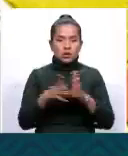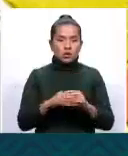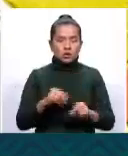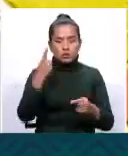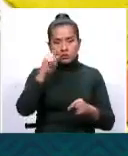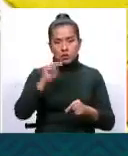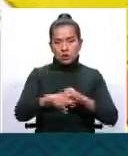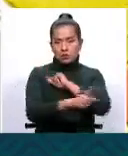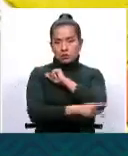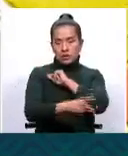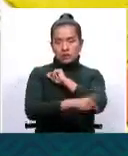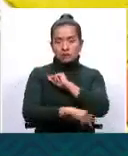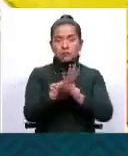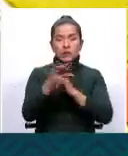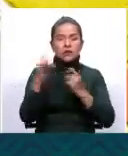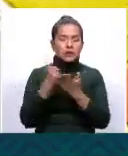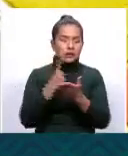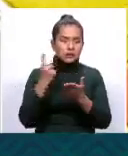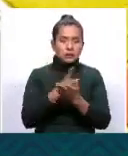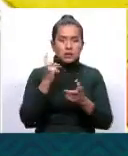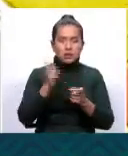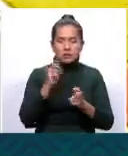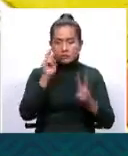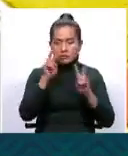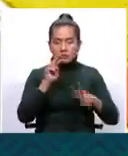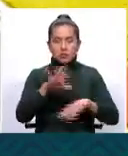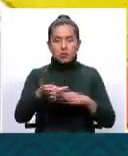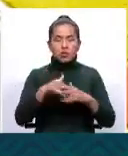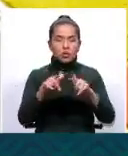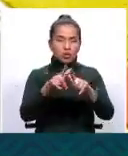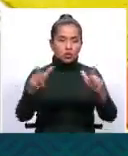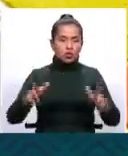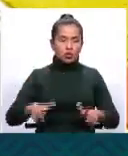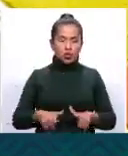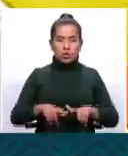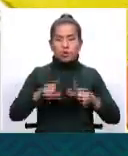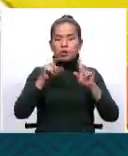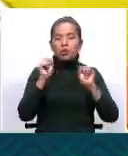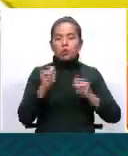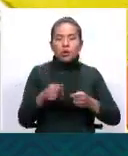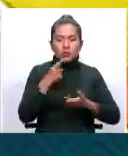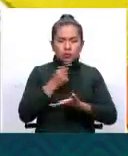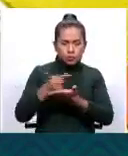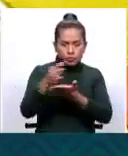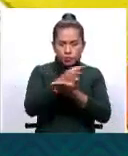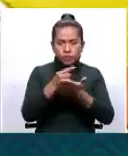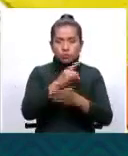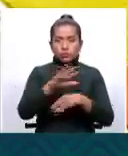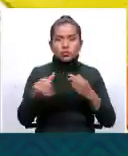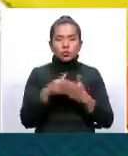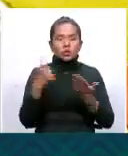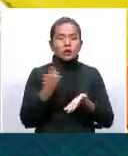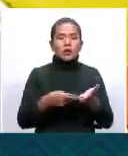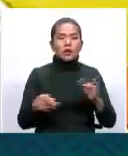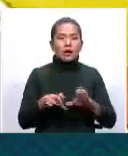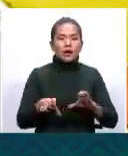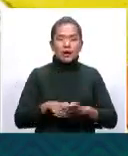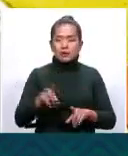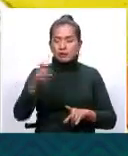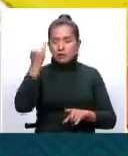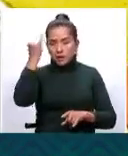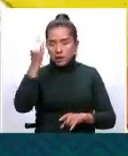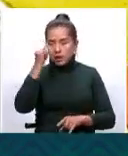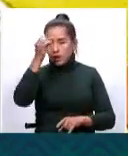país y siempre viendo los espacios para debatir todo lo que hace a las posiciones,